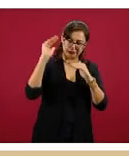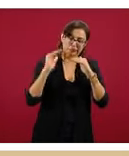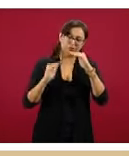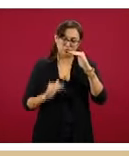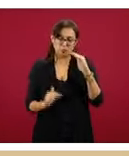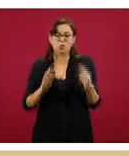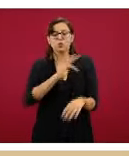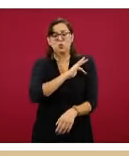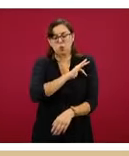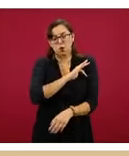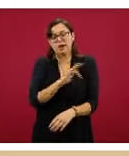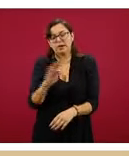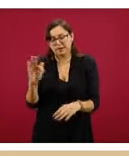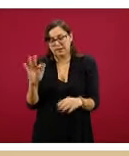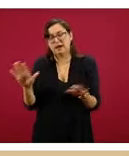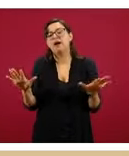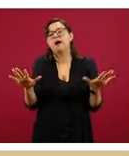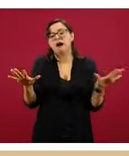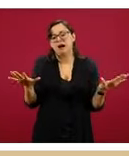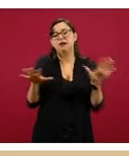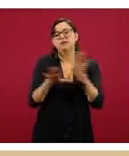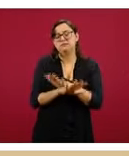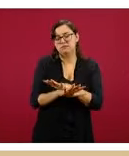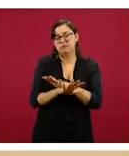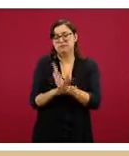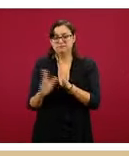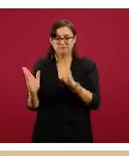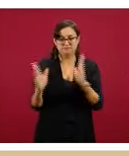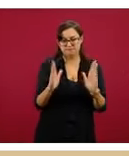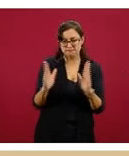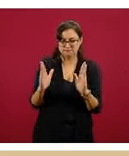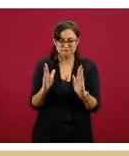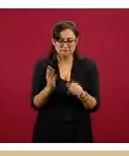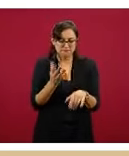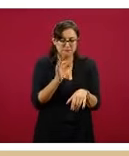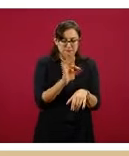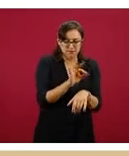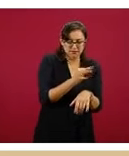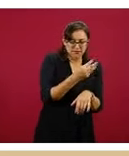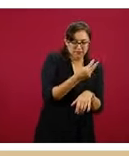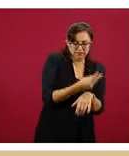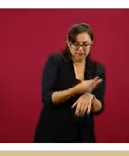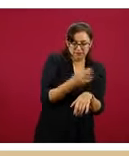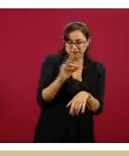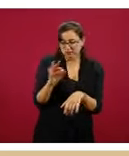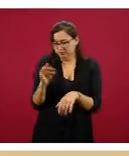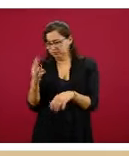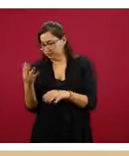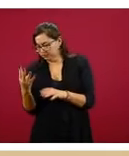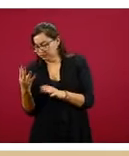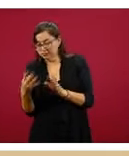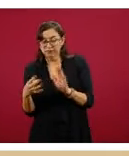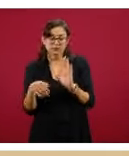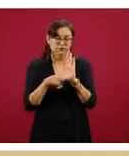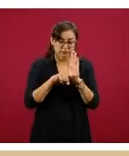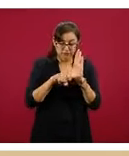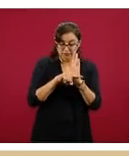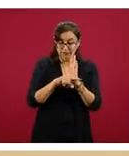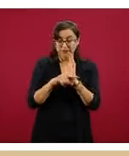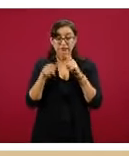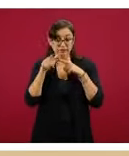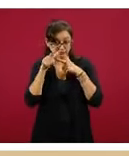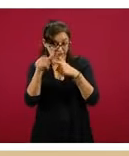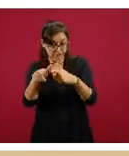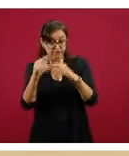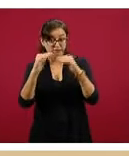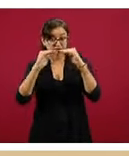veremos qué tanto esta tendencia entre la 43 y la 44, que hoy es negativa, sería más una línea